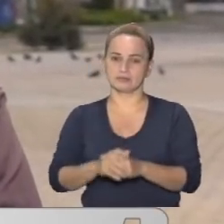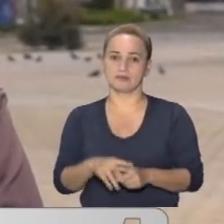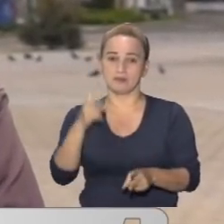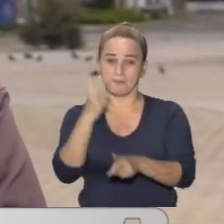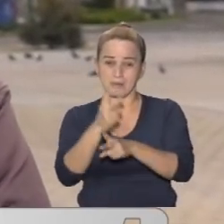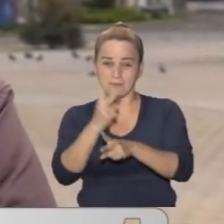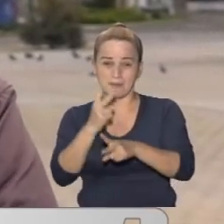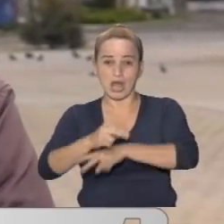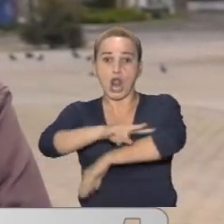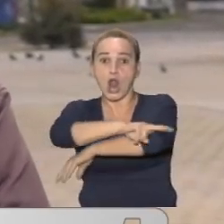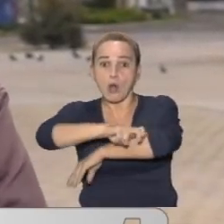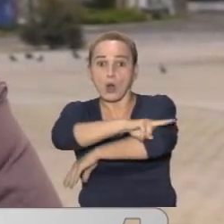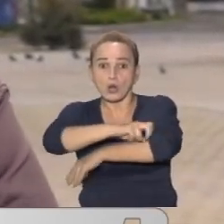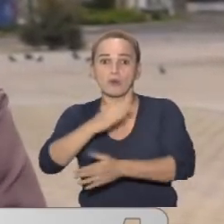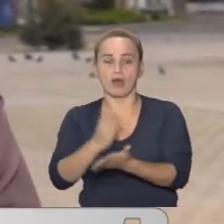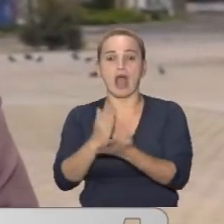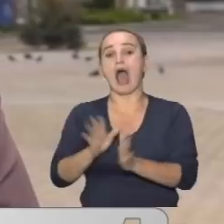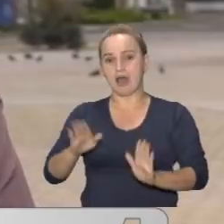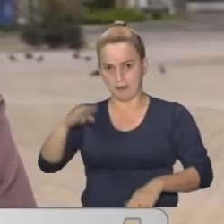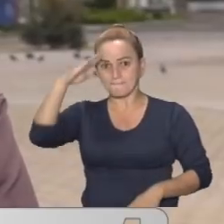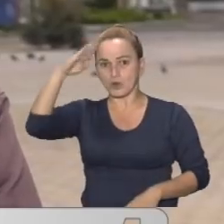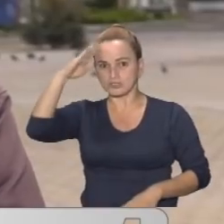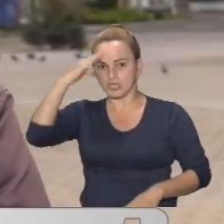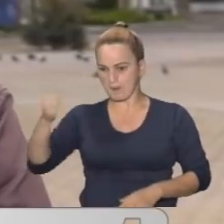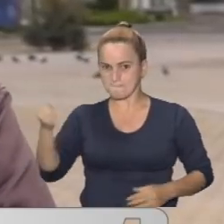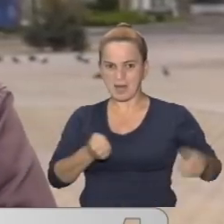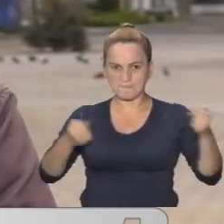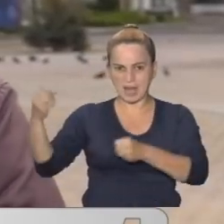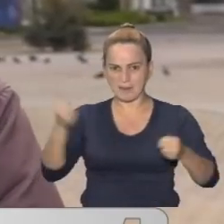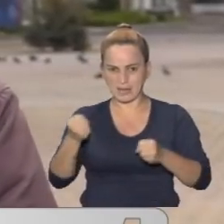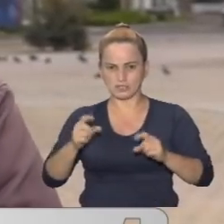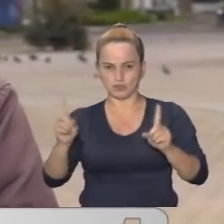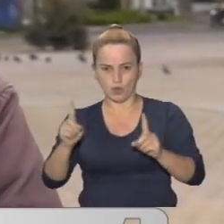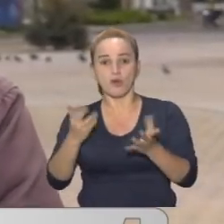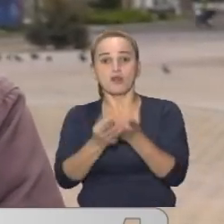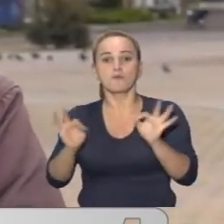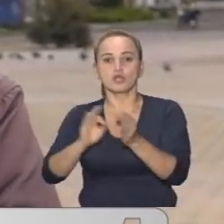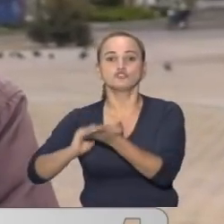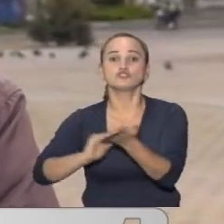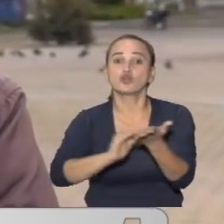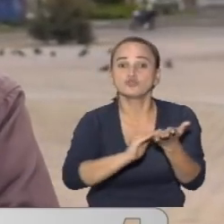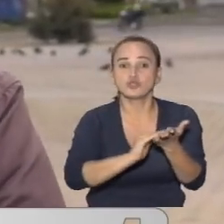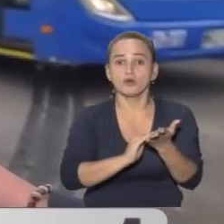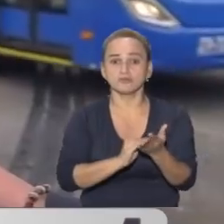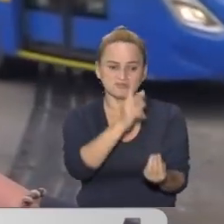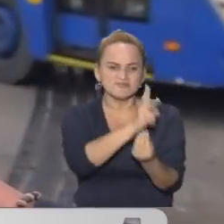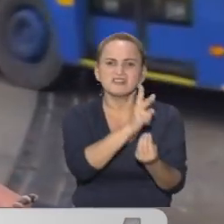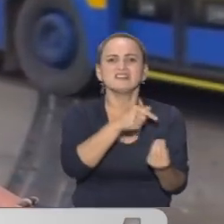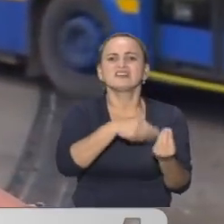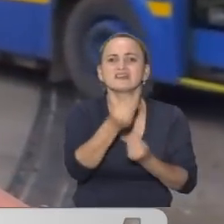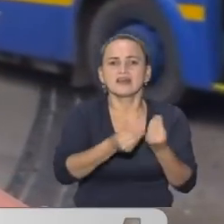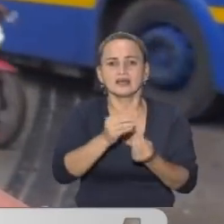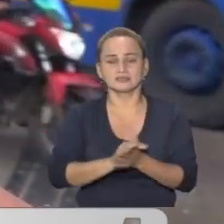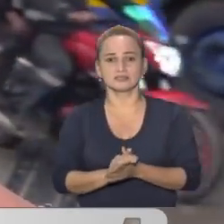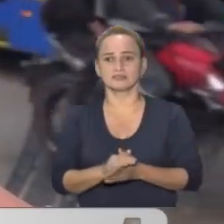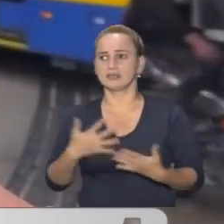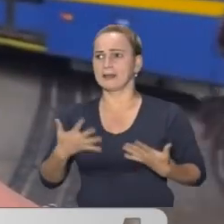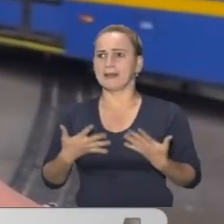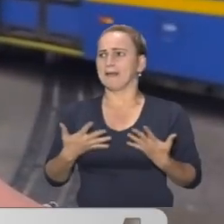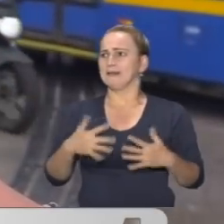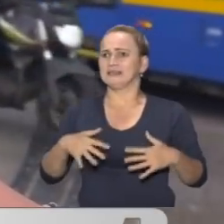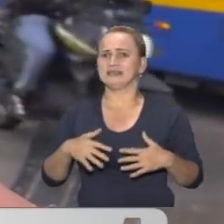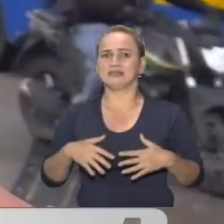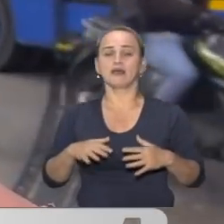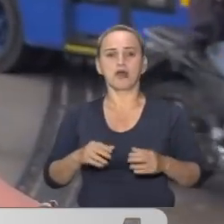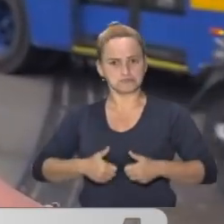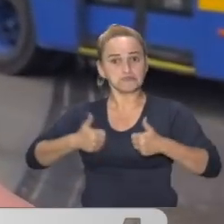no solamente es cuestión de la policía que haya más policía, sino que hagan algo con todos los delincuentes. Tenaz porque uno ya no puede estar tranquilo